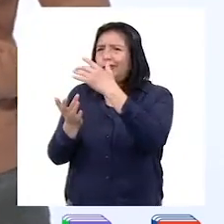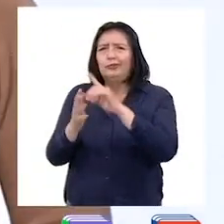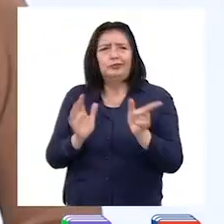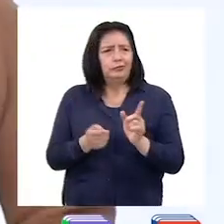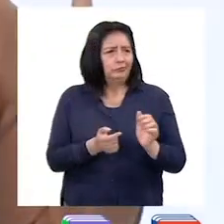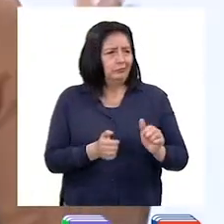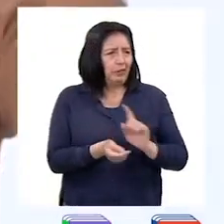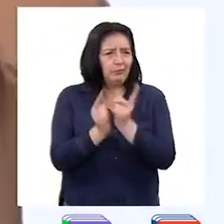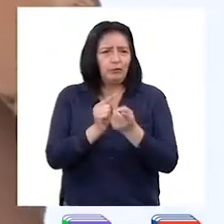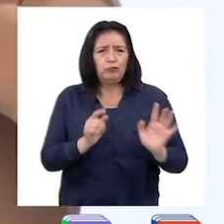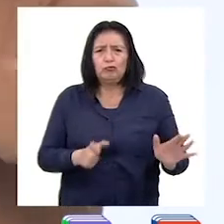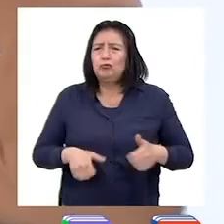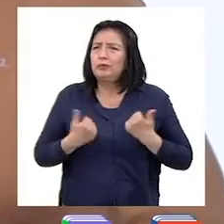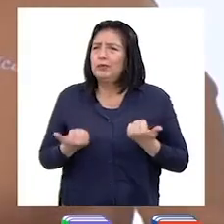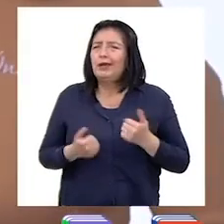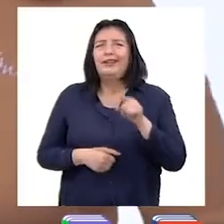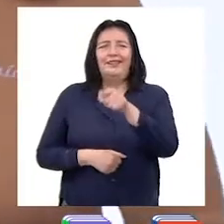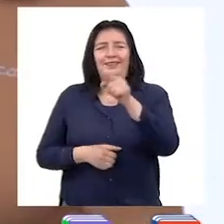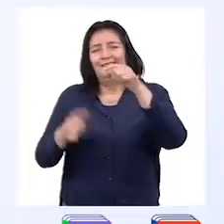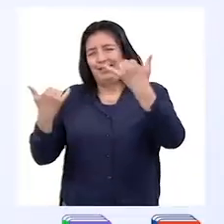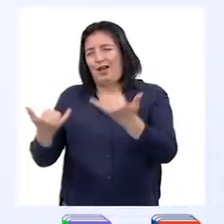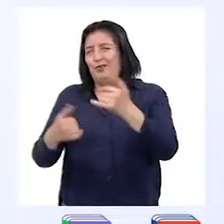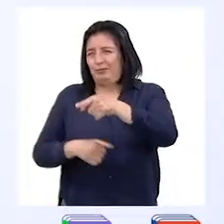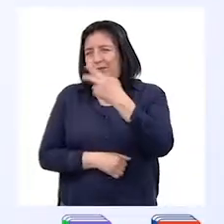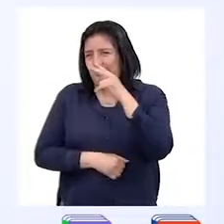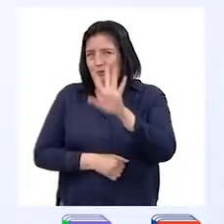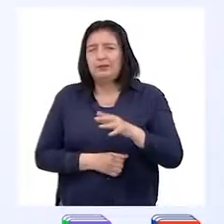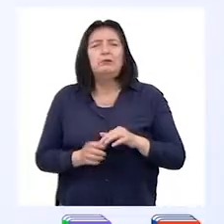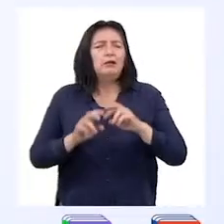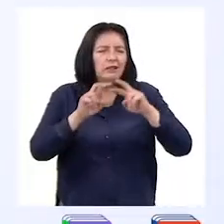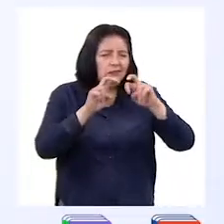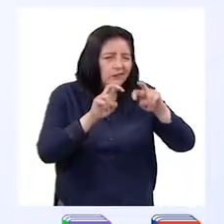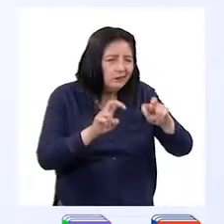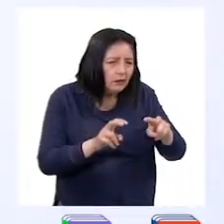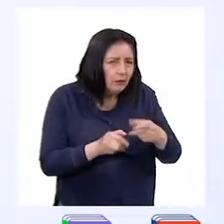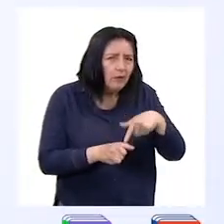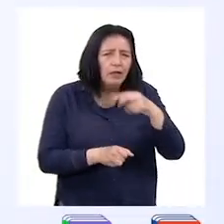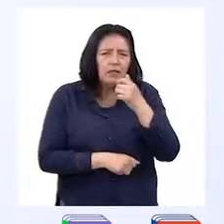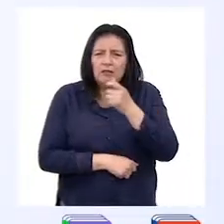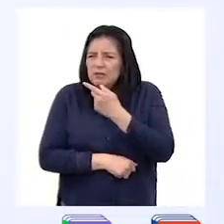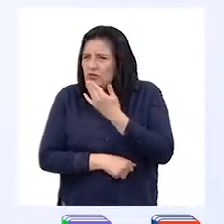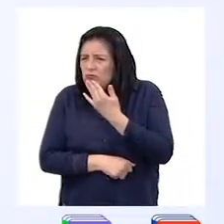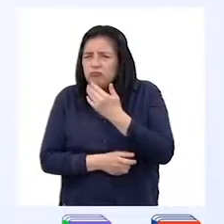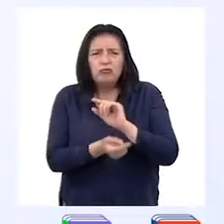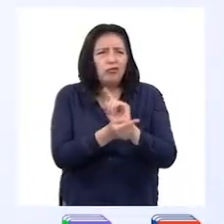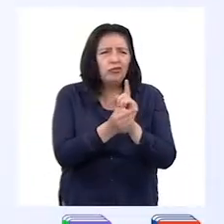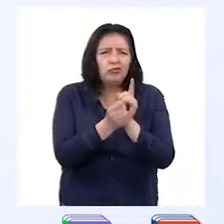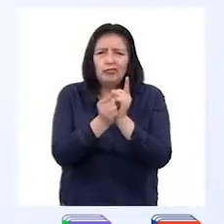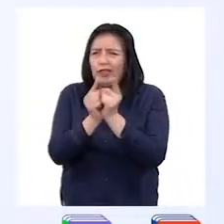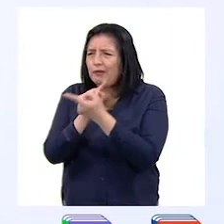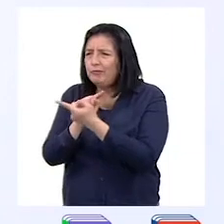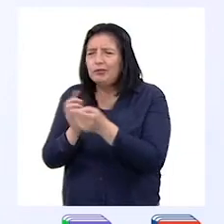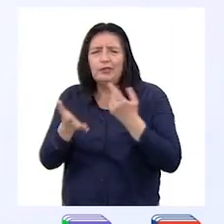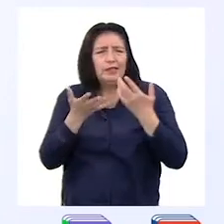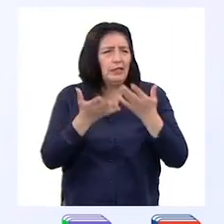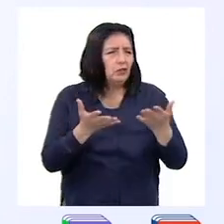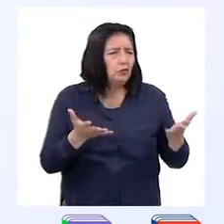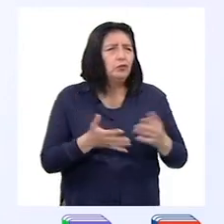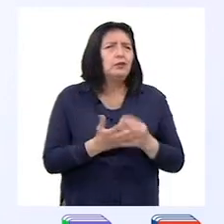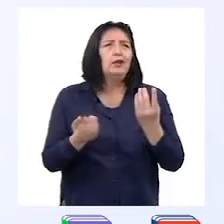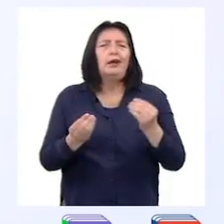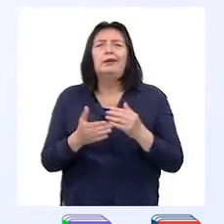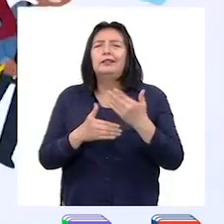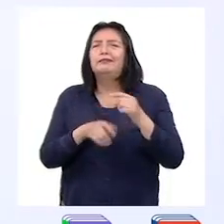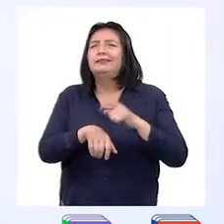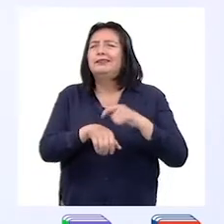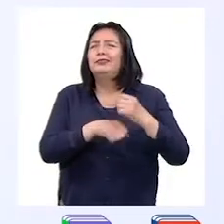modo de vida. Y eso es lo que haremos el día de hoy. Exploraremos para reconocer los cambios en los objetos a través